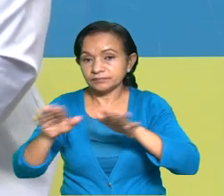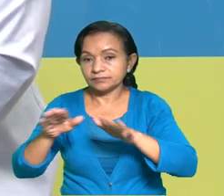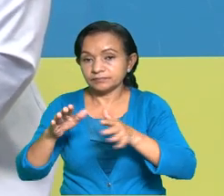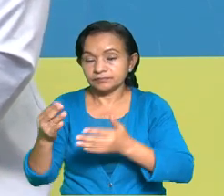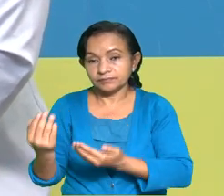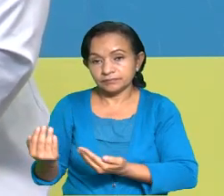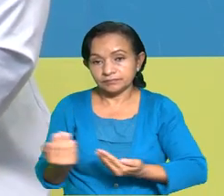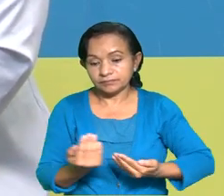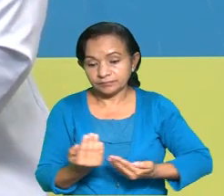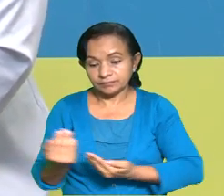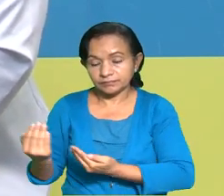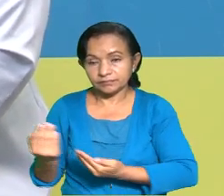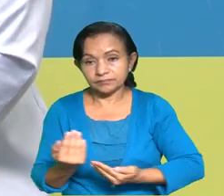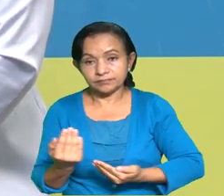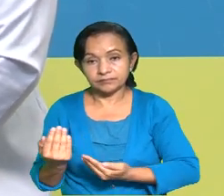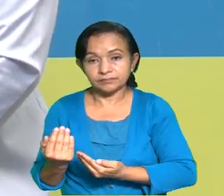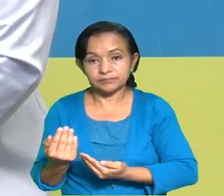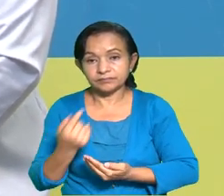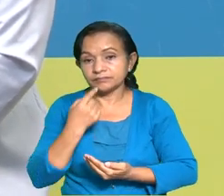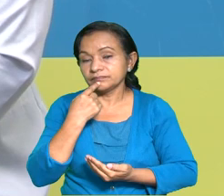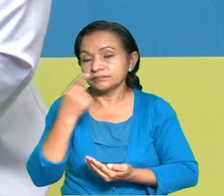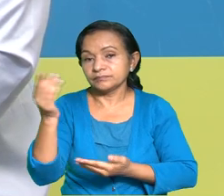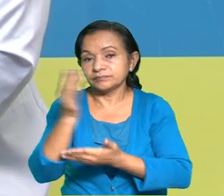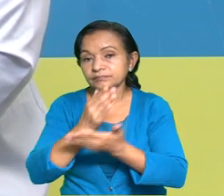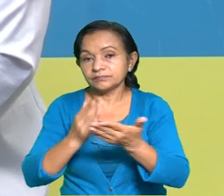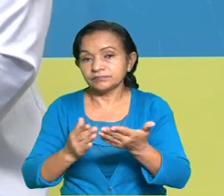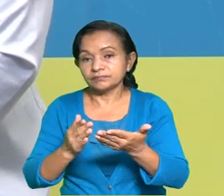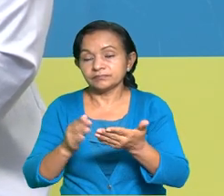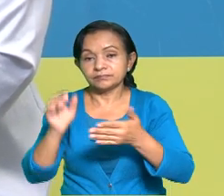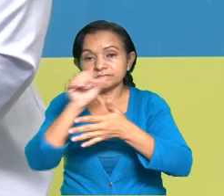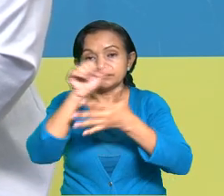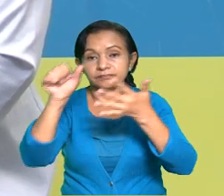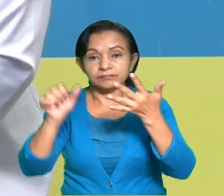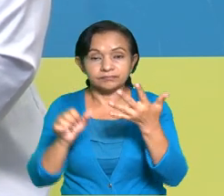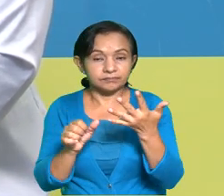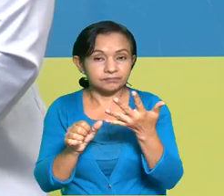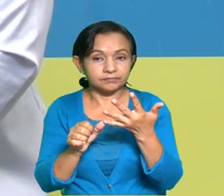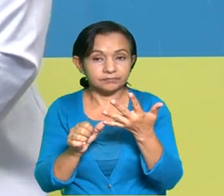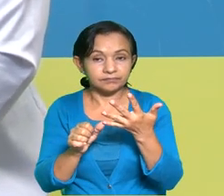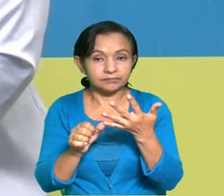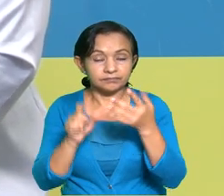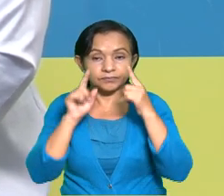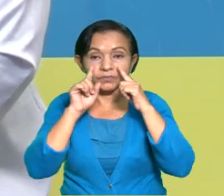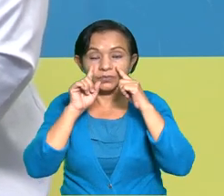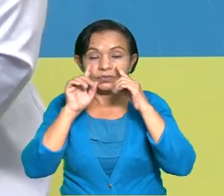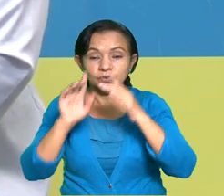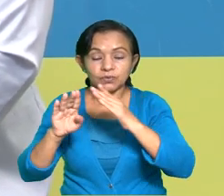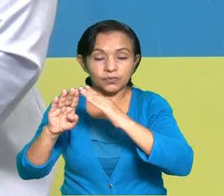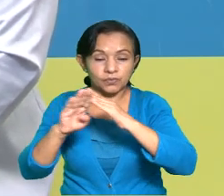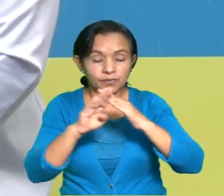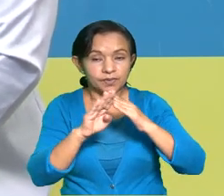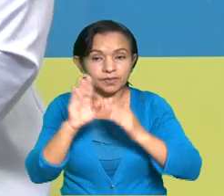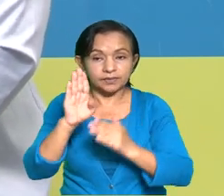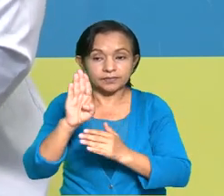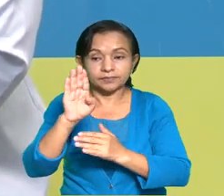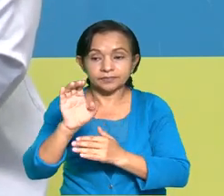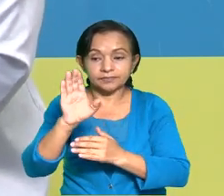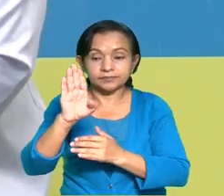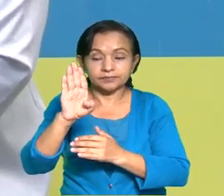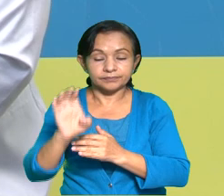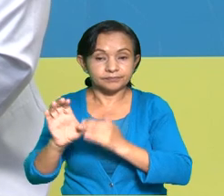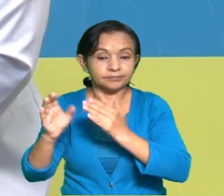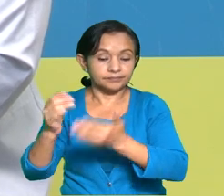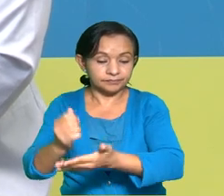lactancia materna, incluso se menciona en algunos artículos que es protectora para el bebé, lleva ciertos